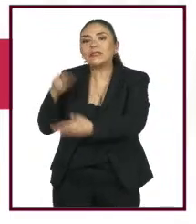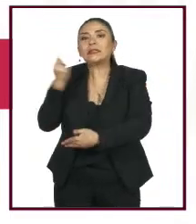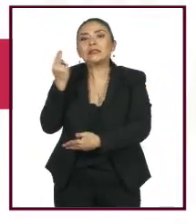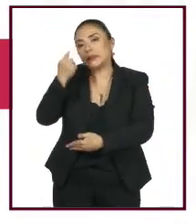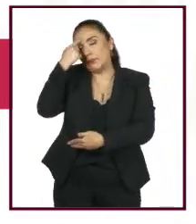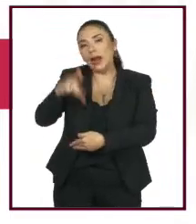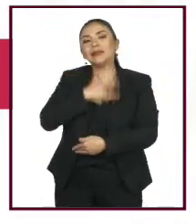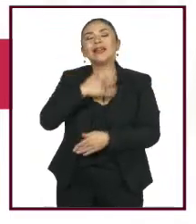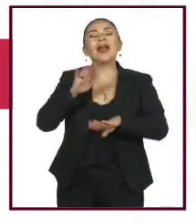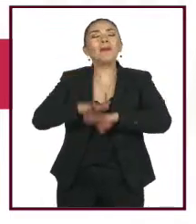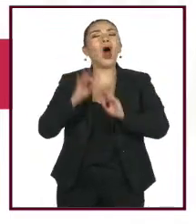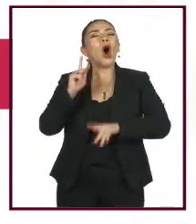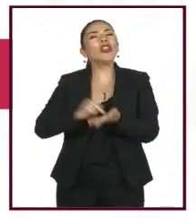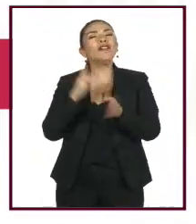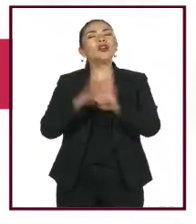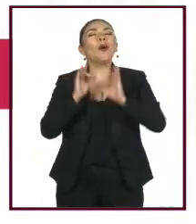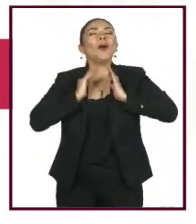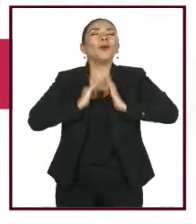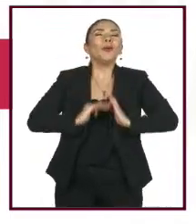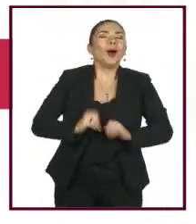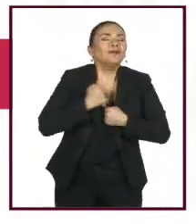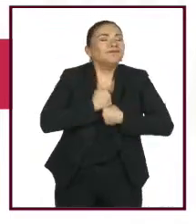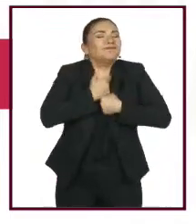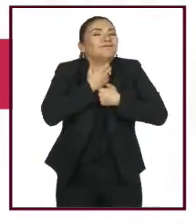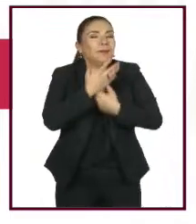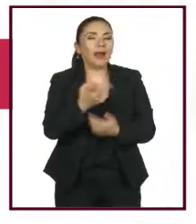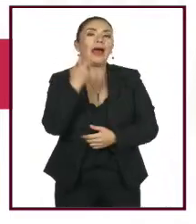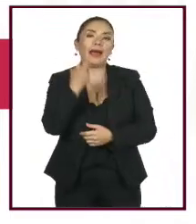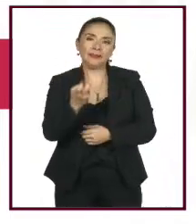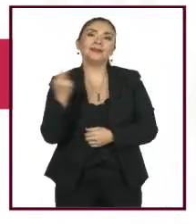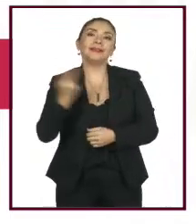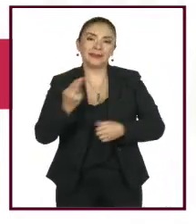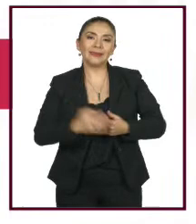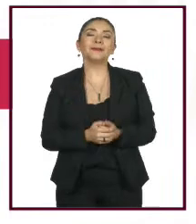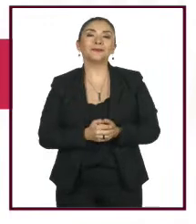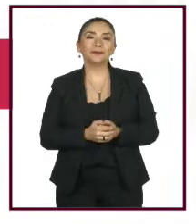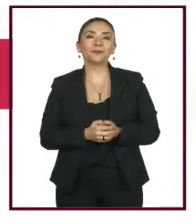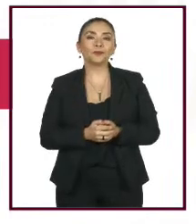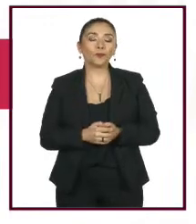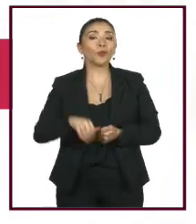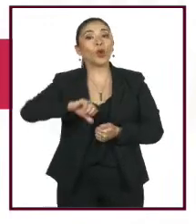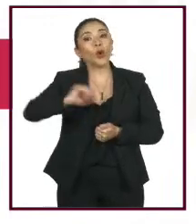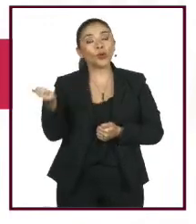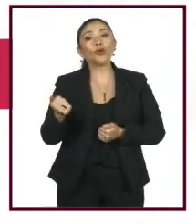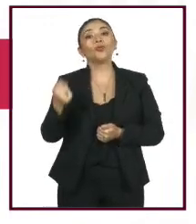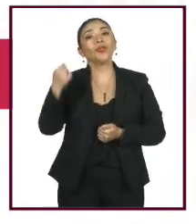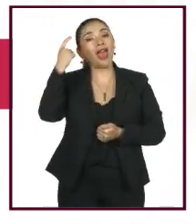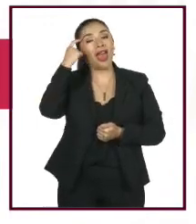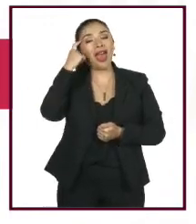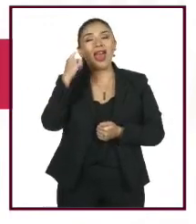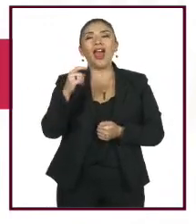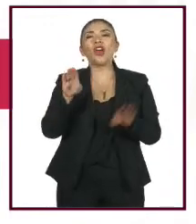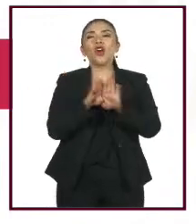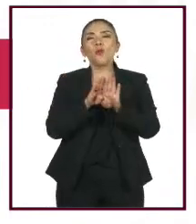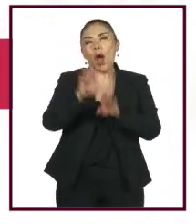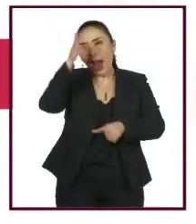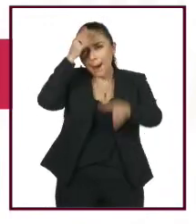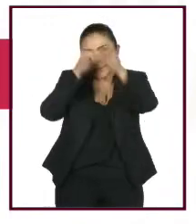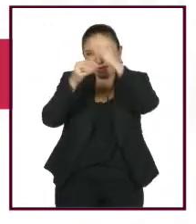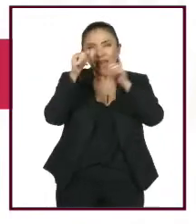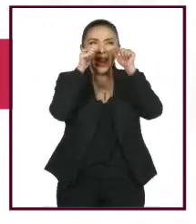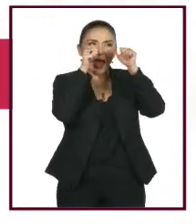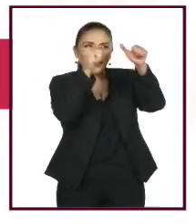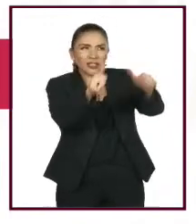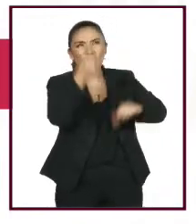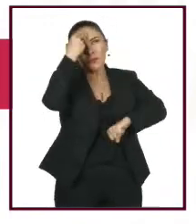este efecto placentero o de euforia inmediato. Las alteraciones también neurocognitivas, que tienen que ver con todo esto de